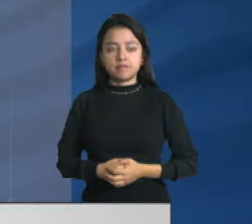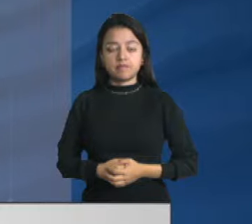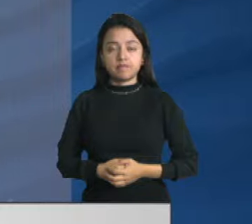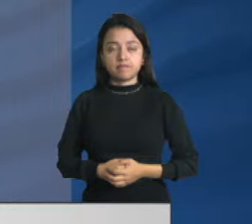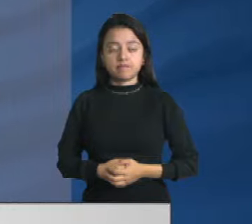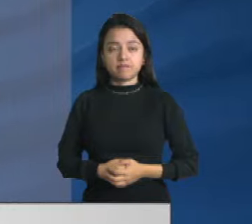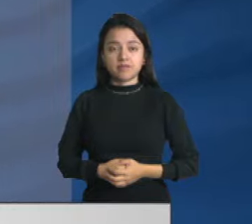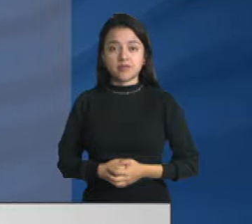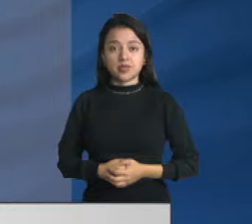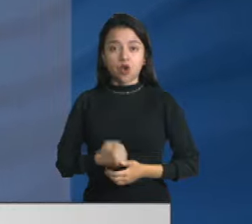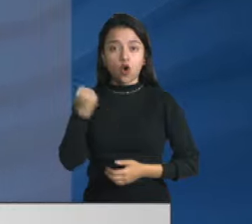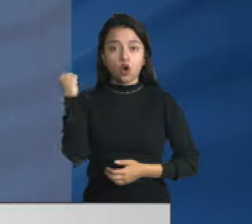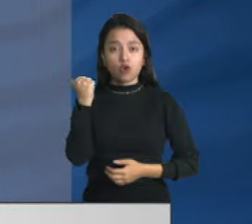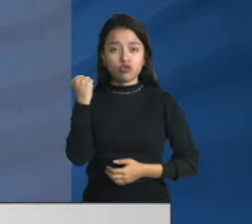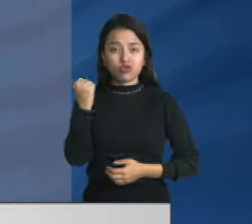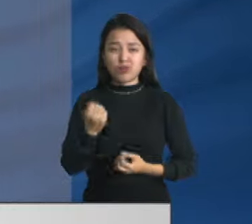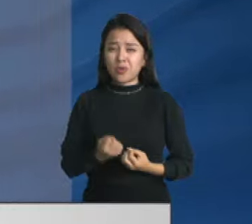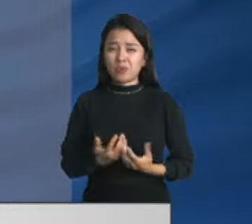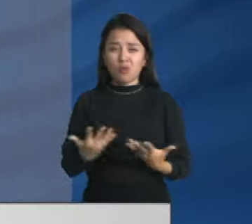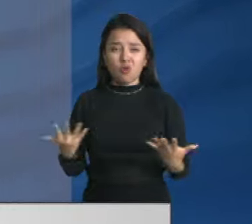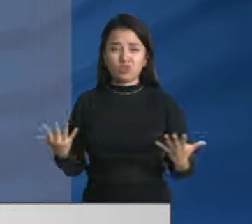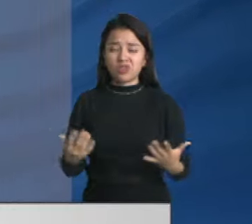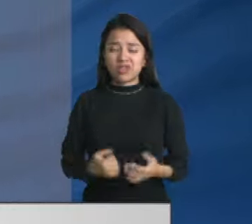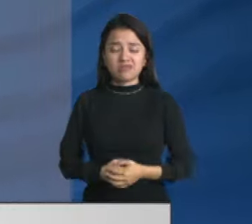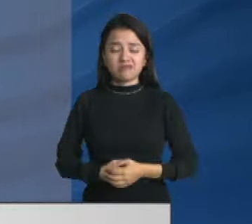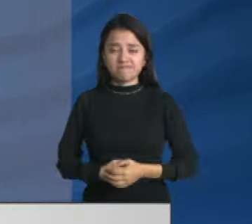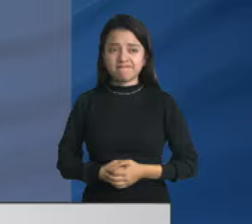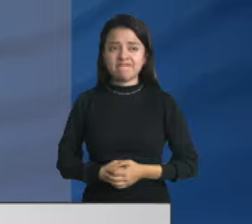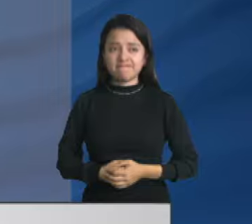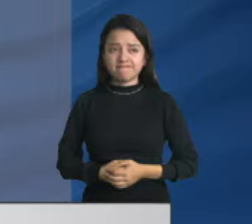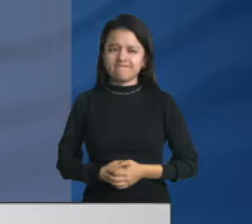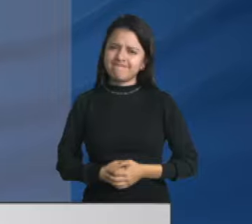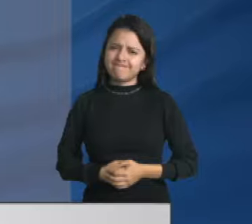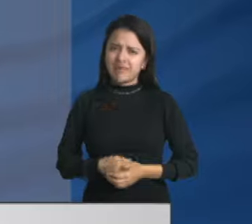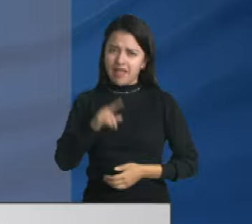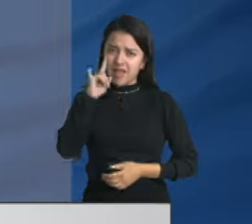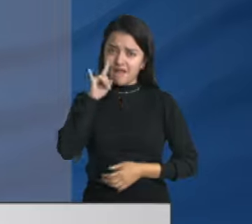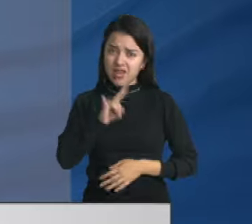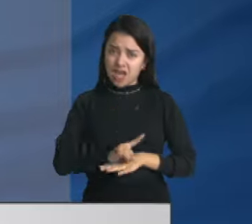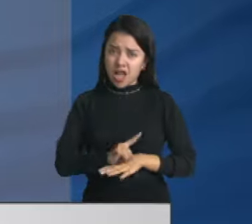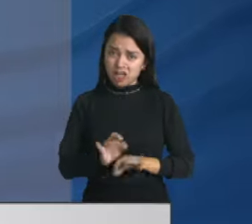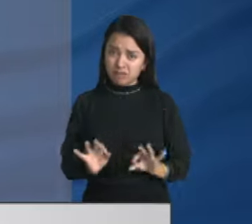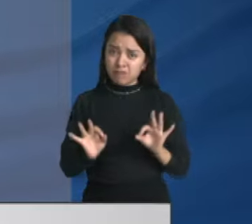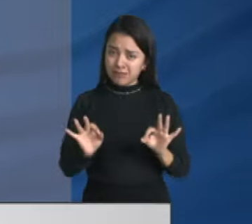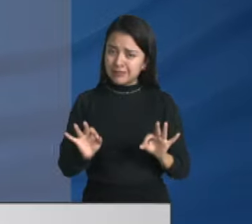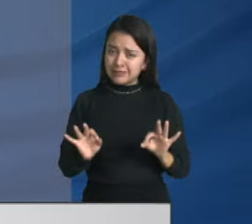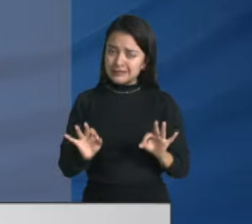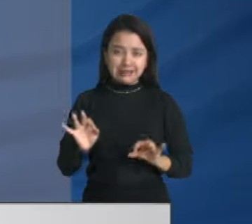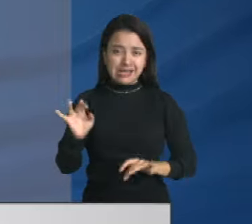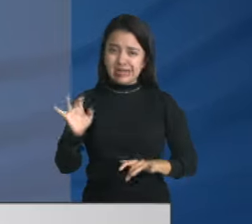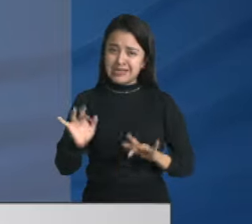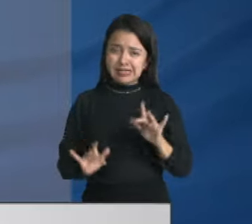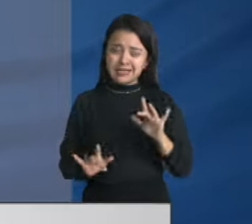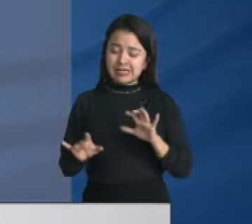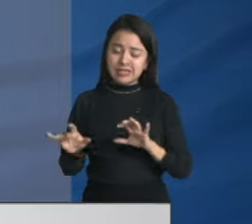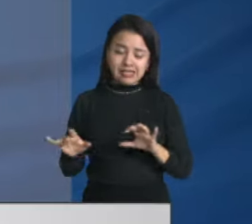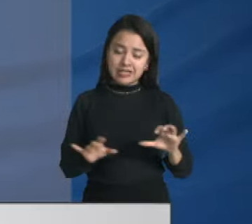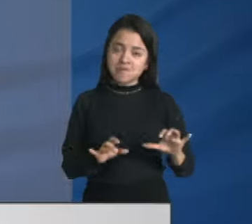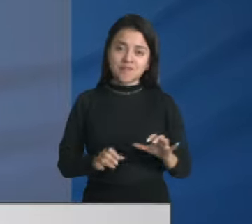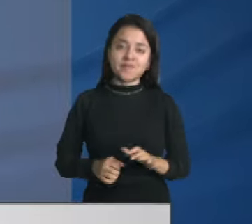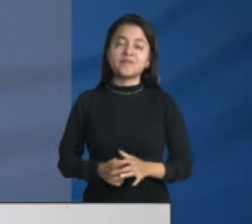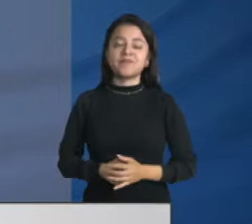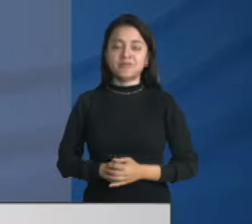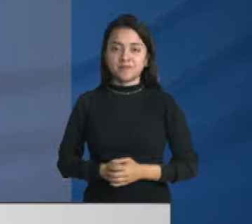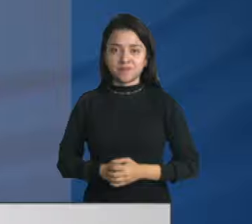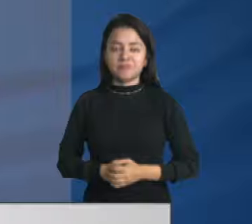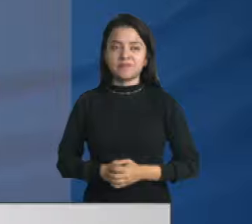Decenas de armas blancas fueron usadas en la batalla campal y deja en evidencia la falta de control de ingreso a la fiesta del